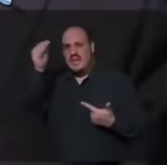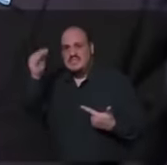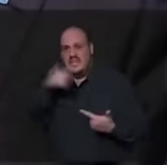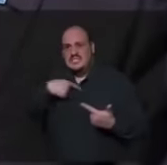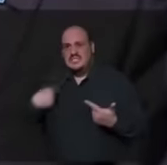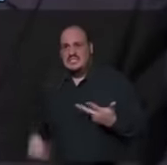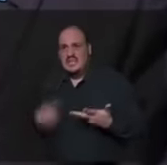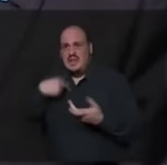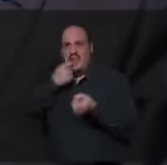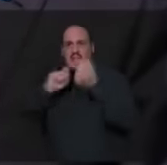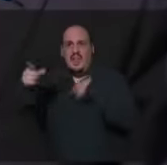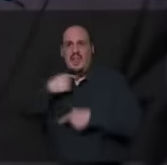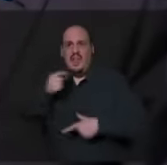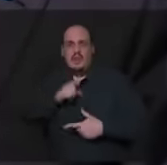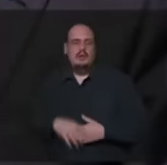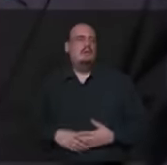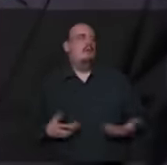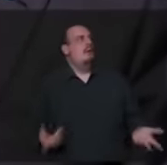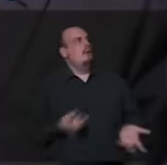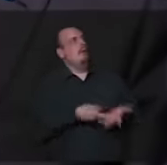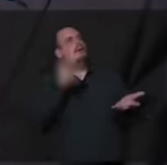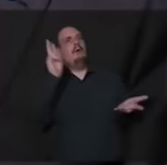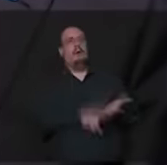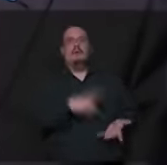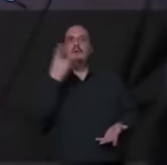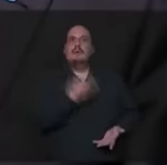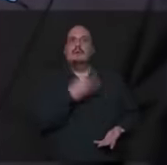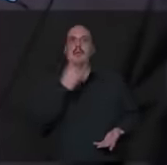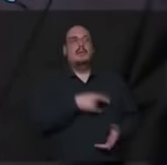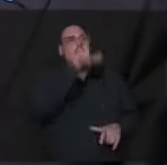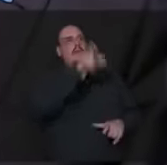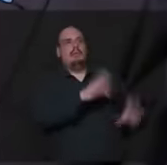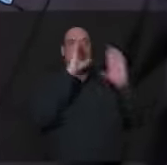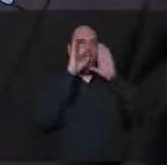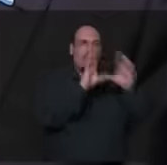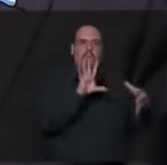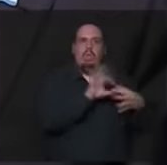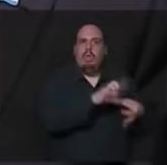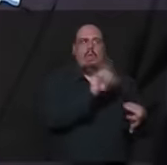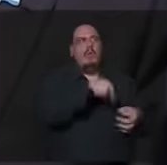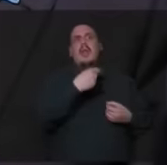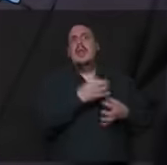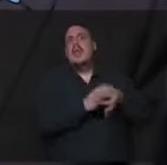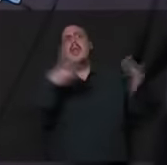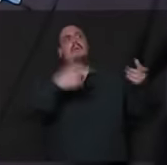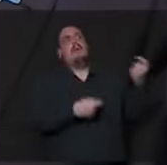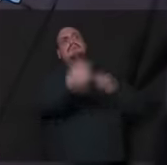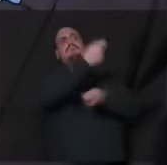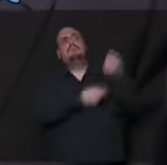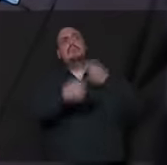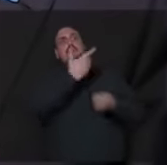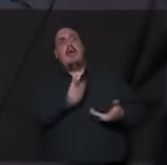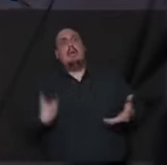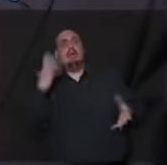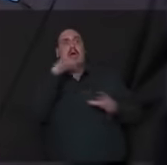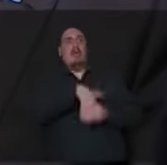vuelta, deja de mentir. Dije que la cuestión comercial es libre de los individuos. La establecen porque a diferencia tuya, yo no creo que lo voy a hacer del Estado, creo